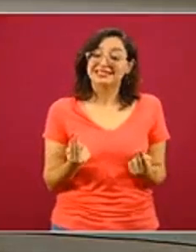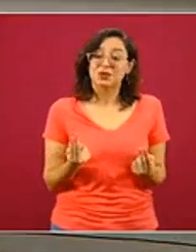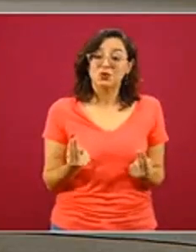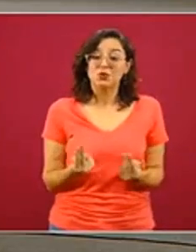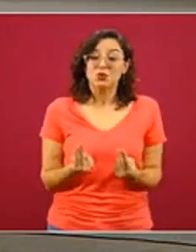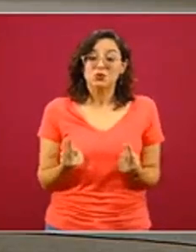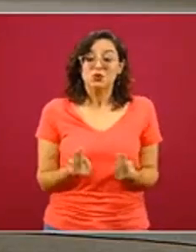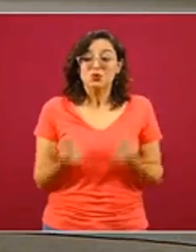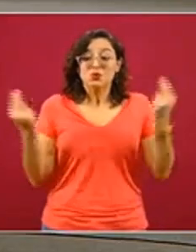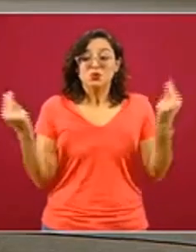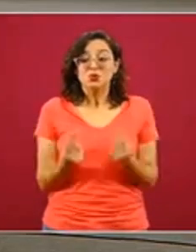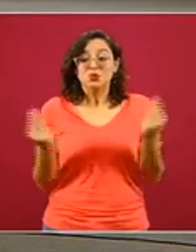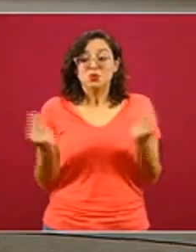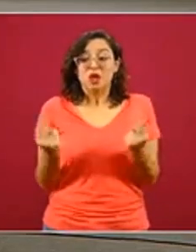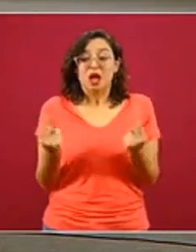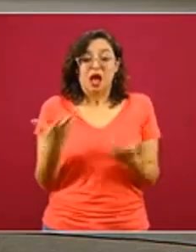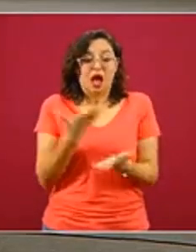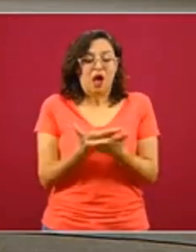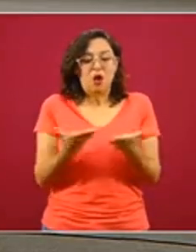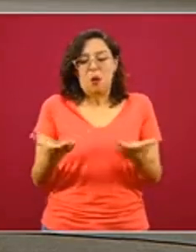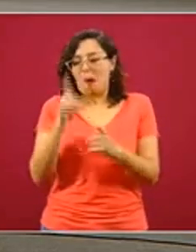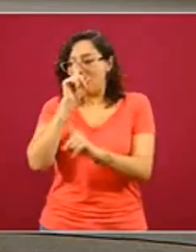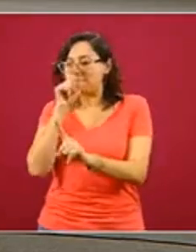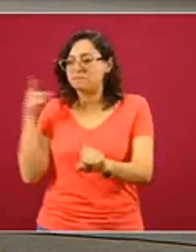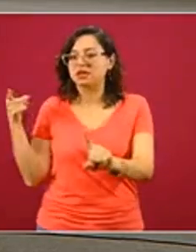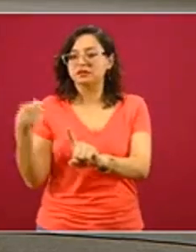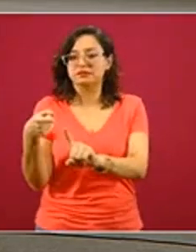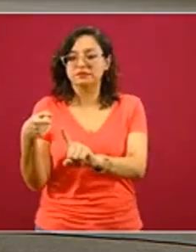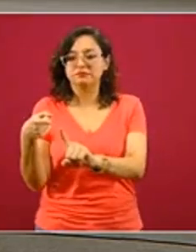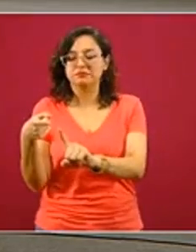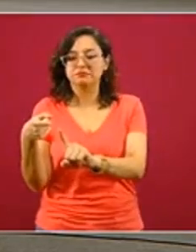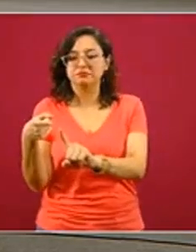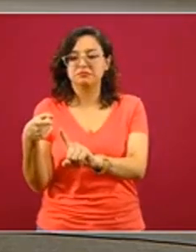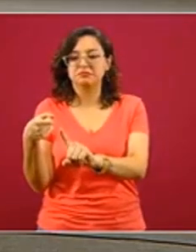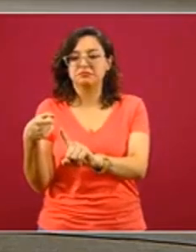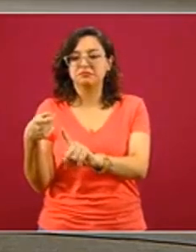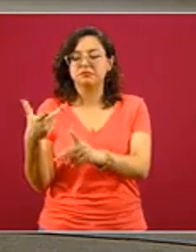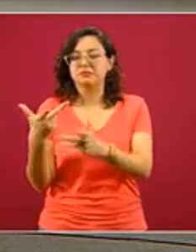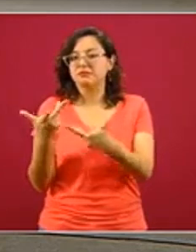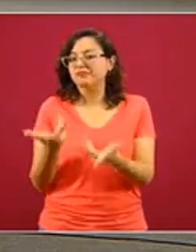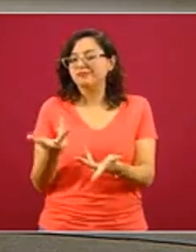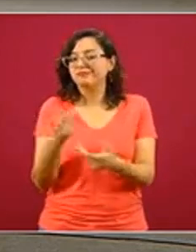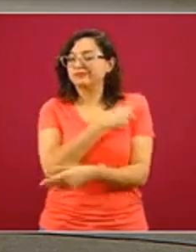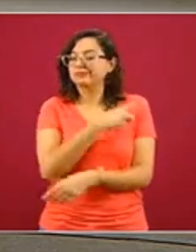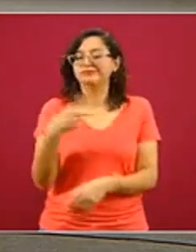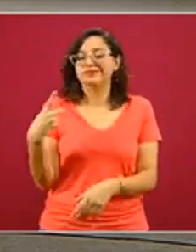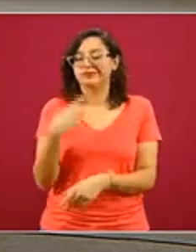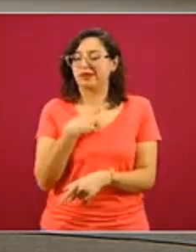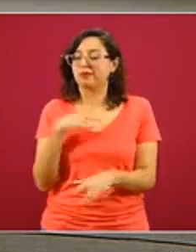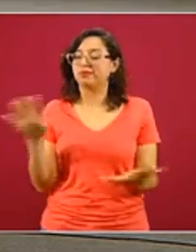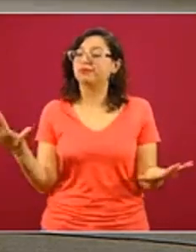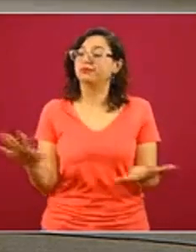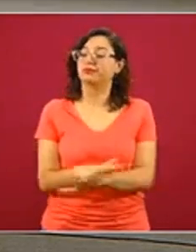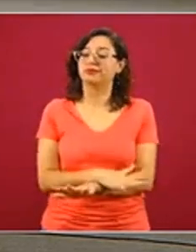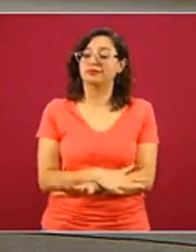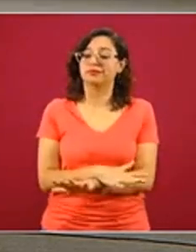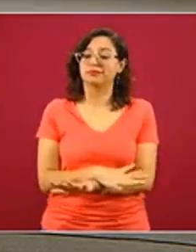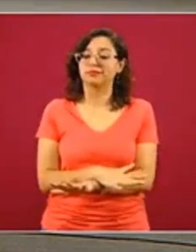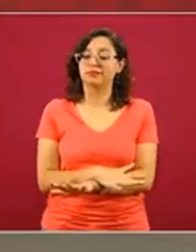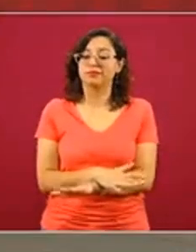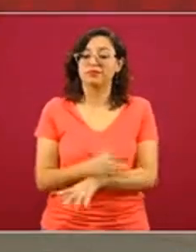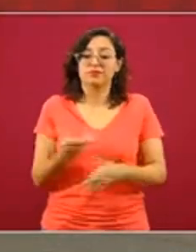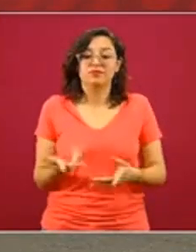cambiemos la perspectiva de lo que se ha considerado en algunos segmentos de